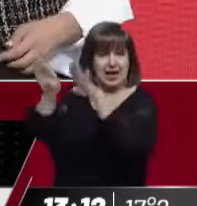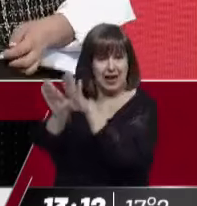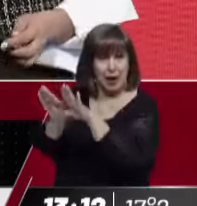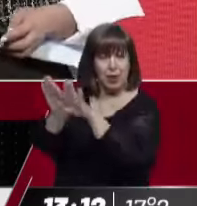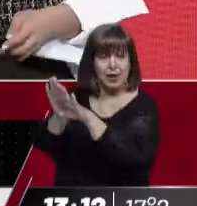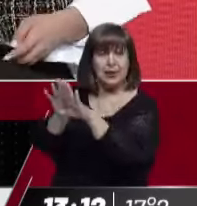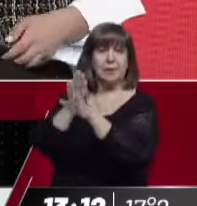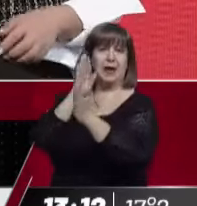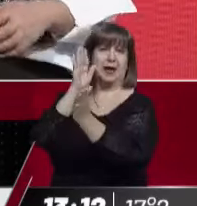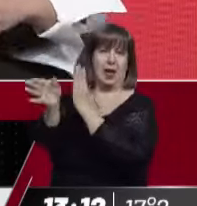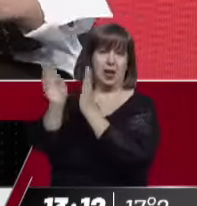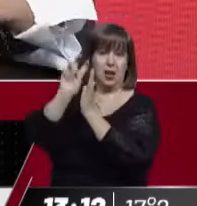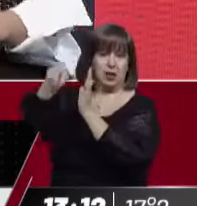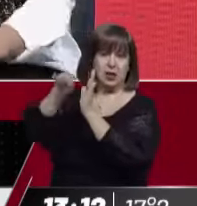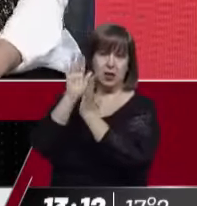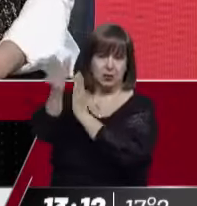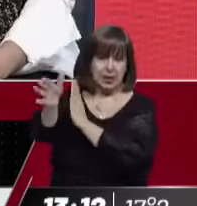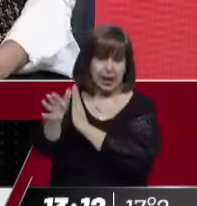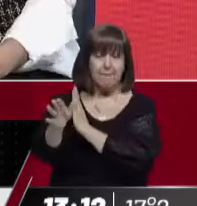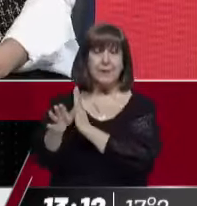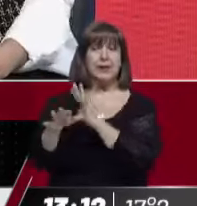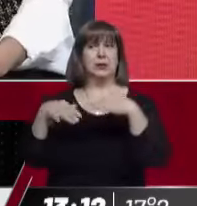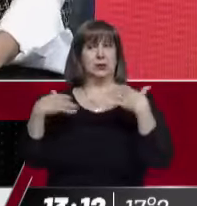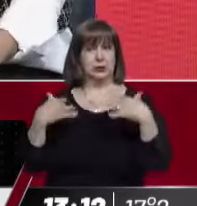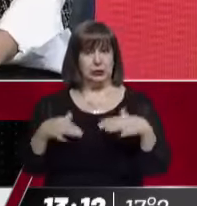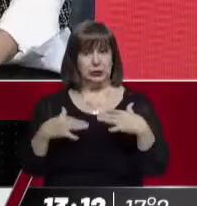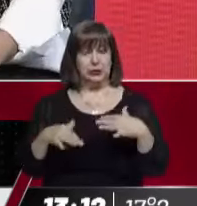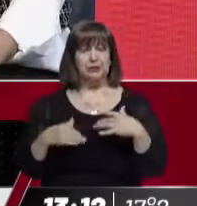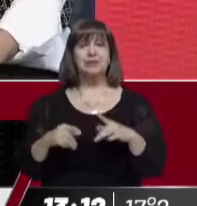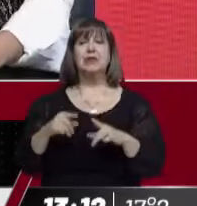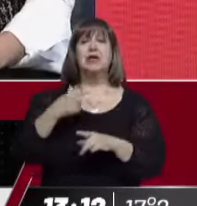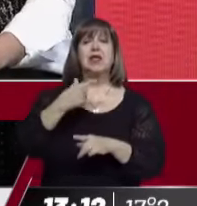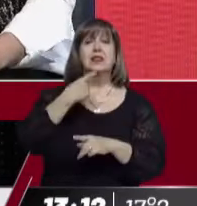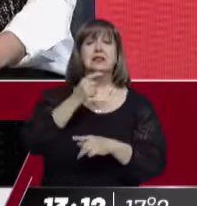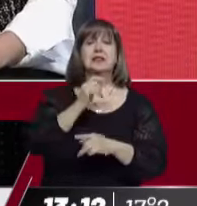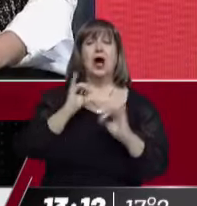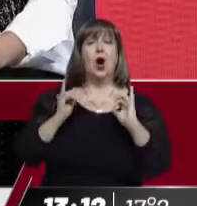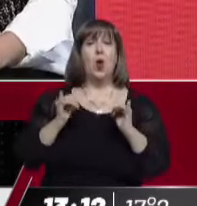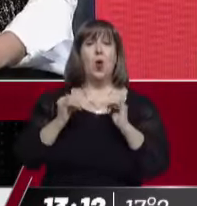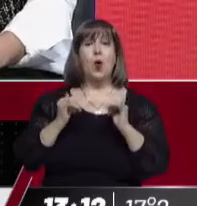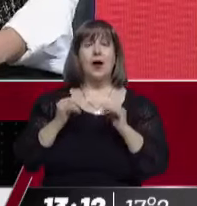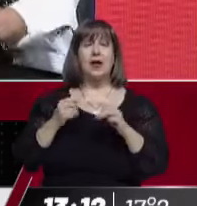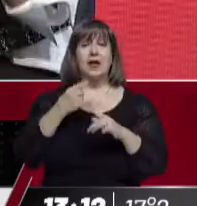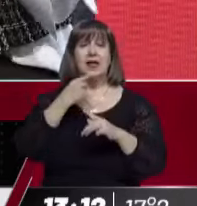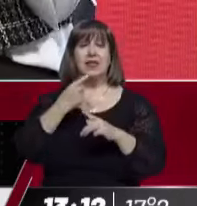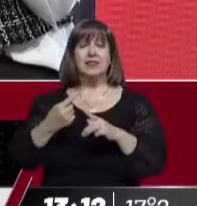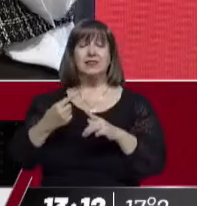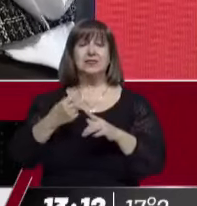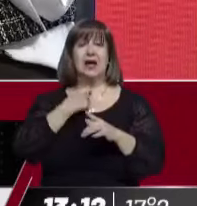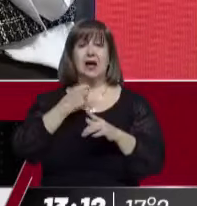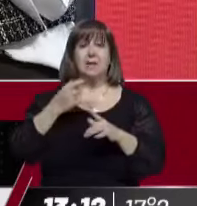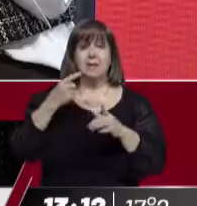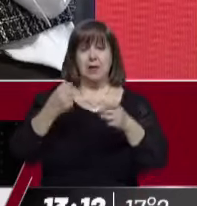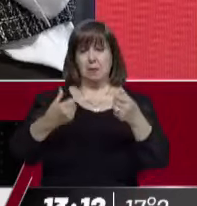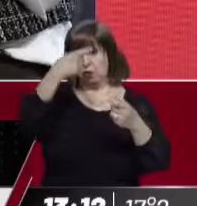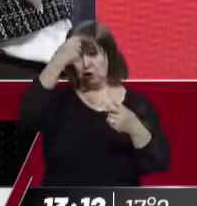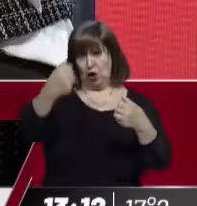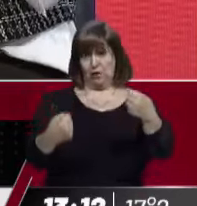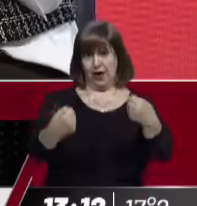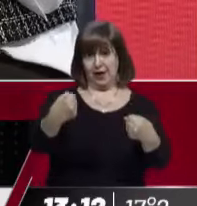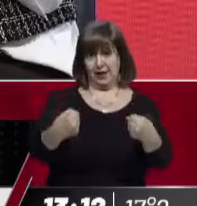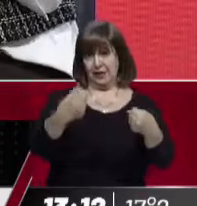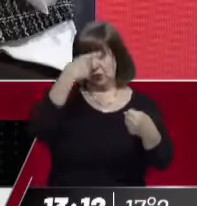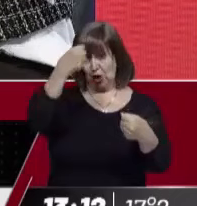personas, de los viajeros. Incluso, según lo que se relata, es que el hombre intentaba alcanzar al chofer para poder apretar el botón que abre la puerta. También se ve